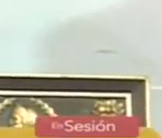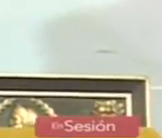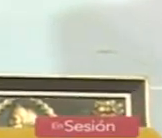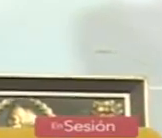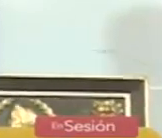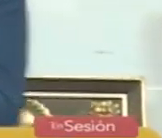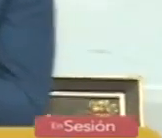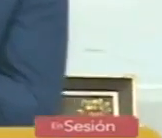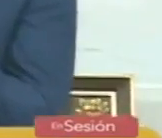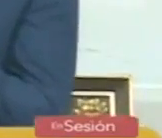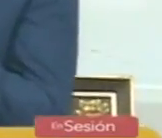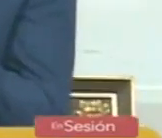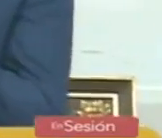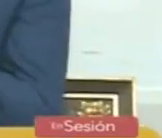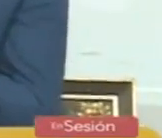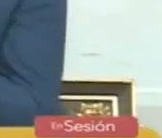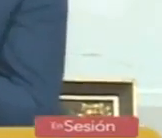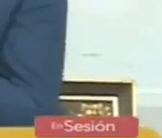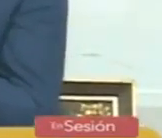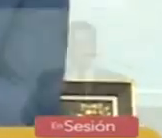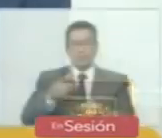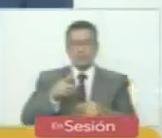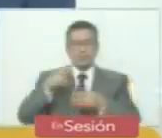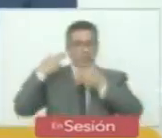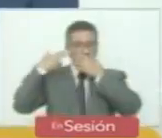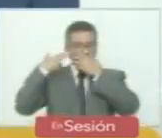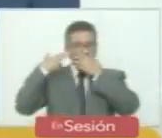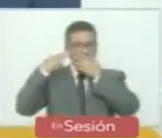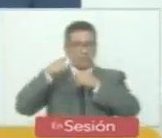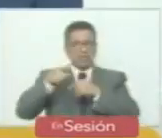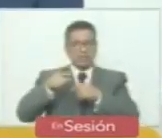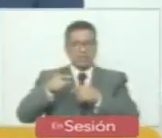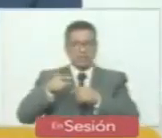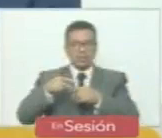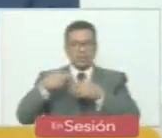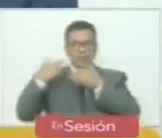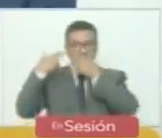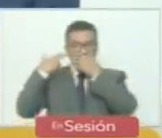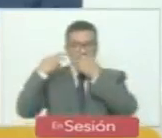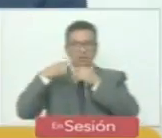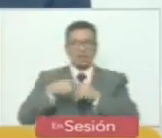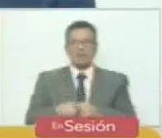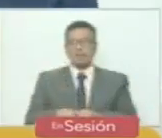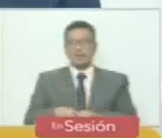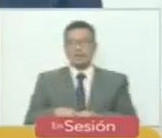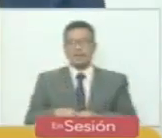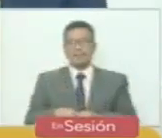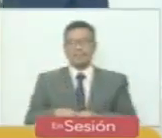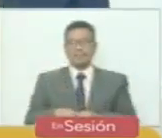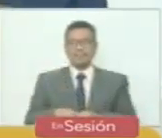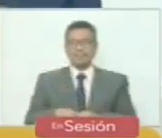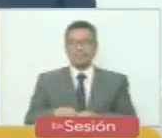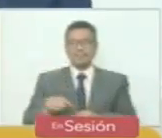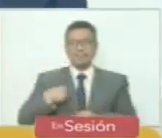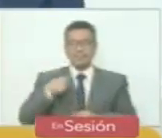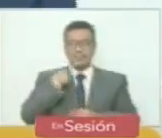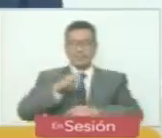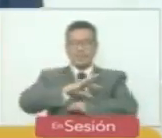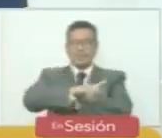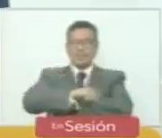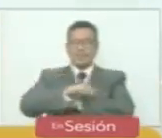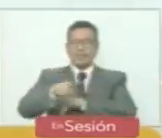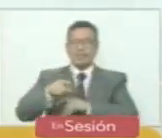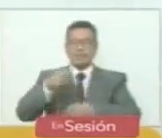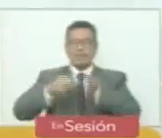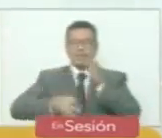Si es verdad lo que están diciendo, esos secuestradores, esos ladrones, esa ladrona y ese ladrón, me refiero a la ladrona